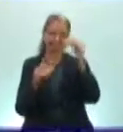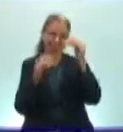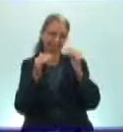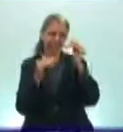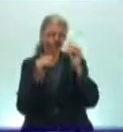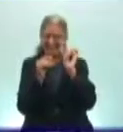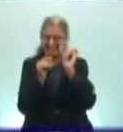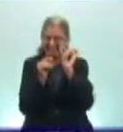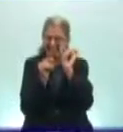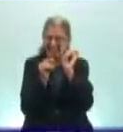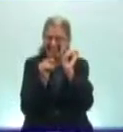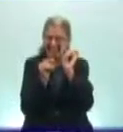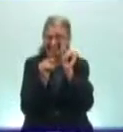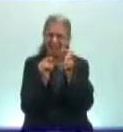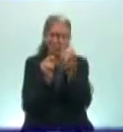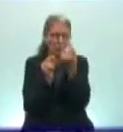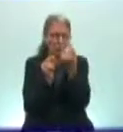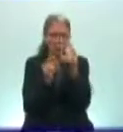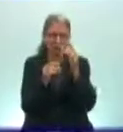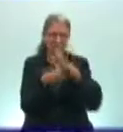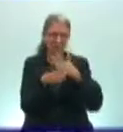3.141592.6 y